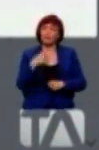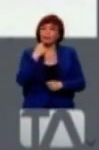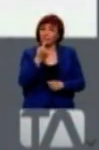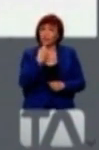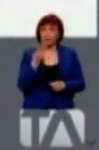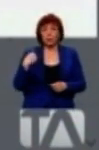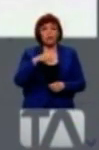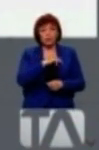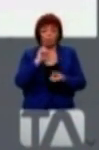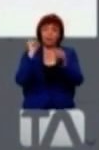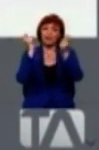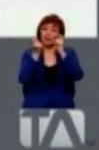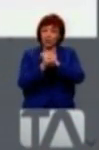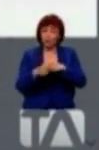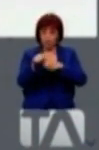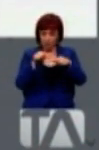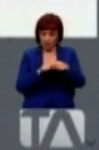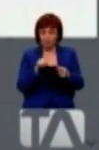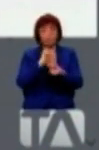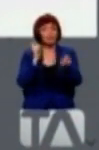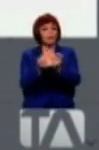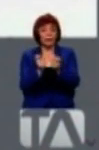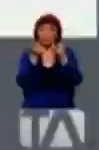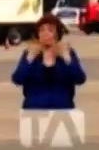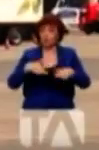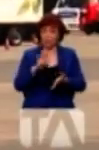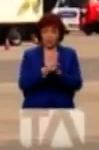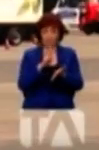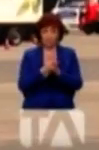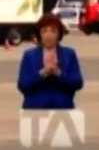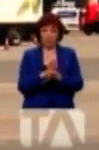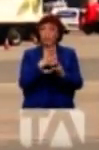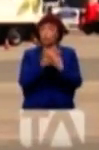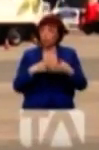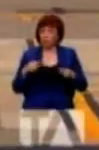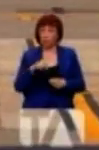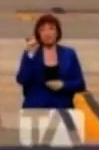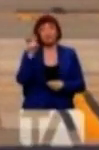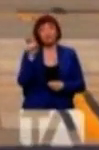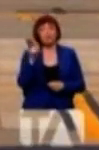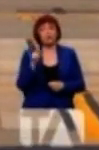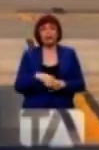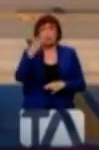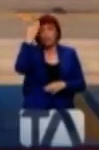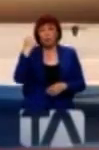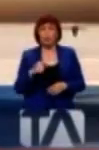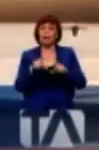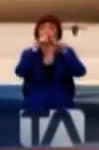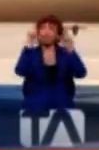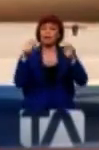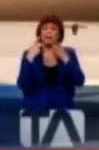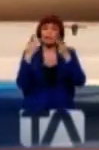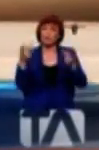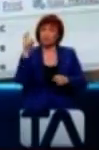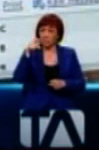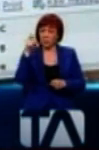en TAME los cambios administrativos y correcciones para que resuelvan los problemas. No se puede permitir que una empresa pública no piense en sus clientes